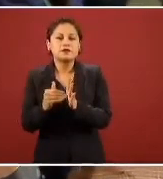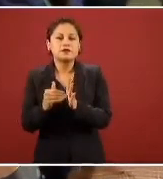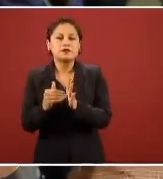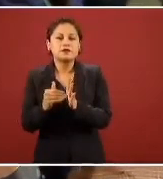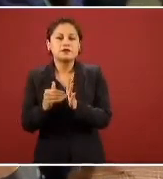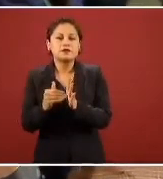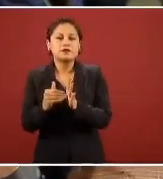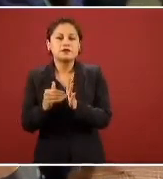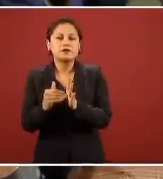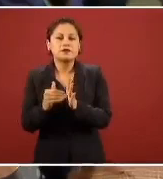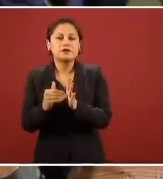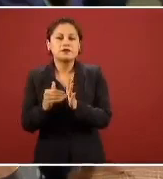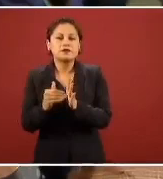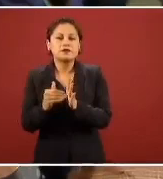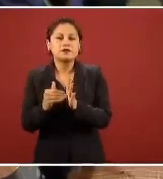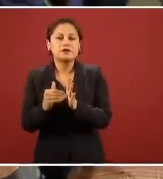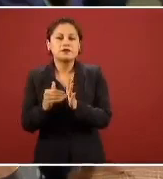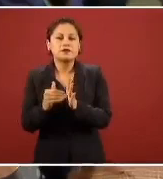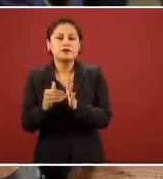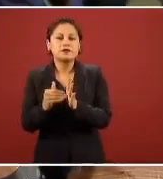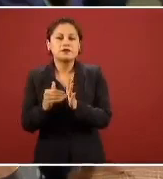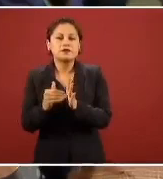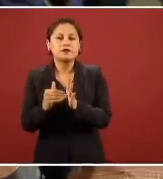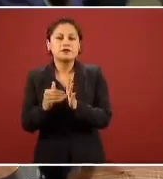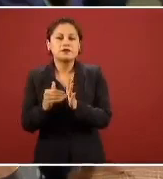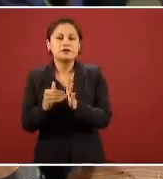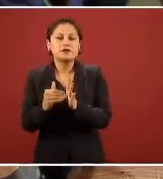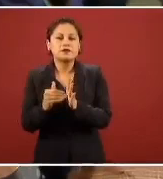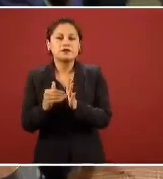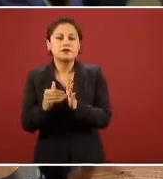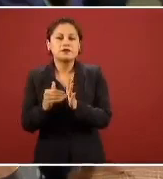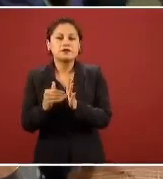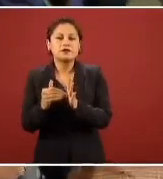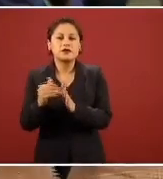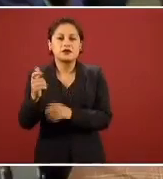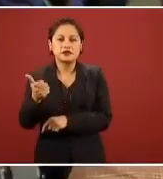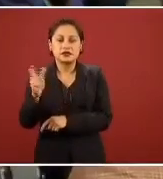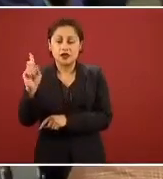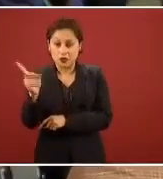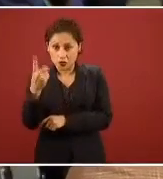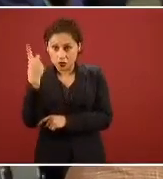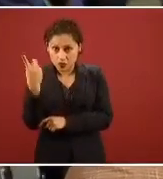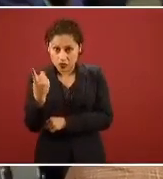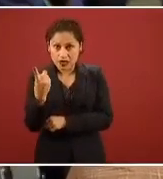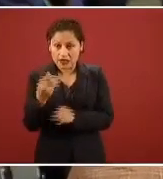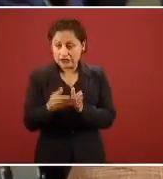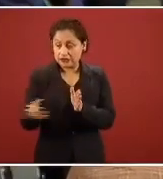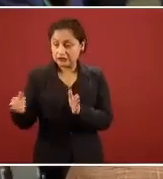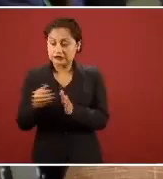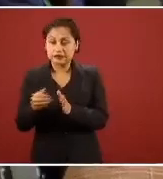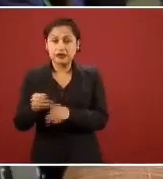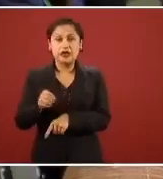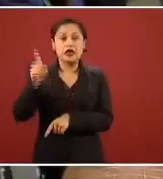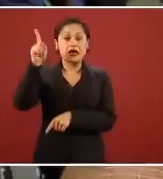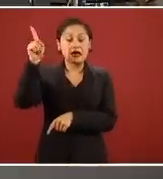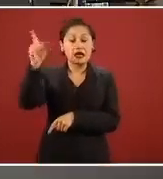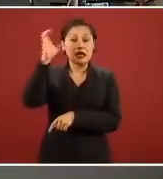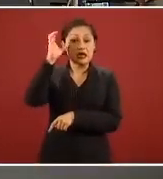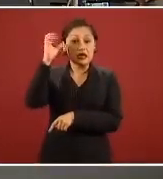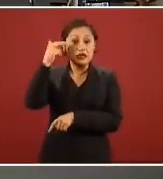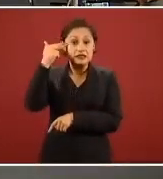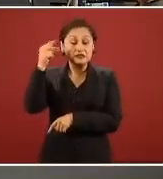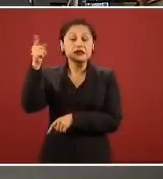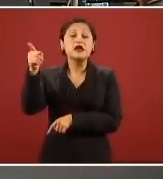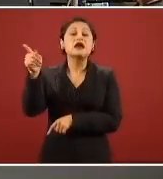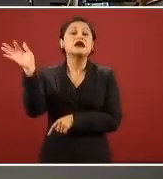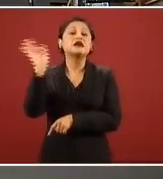of $280 million in these first three months. Y que la economía china podría dejar de crecer al